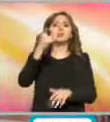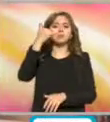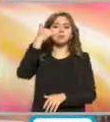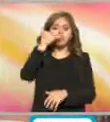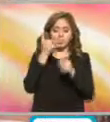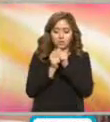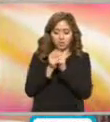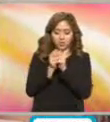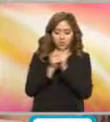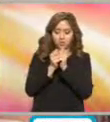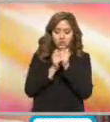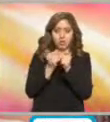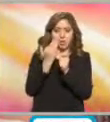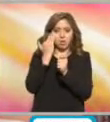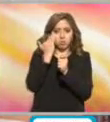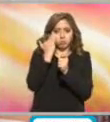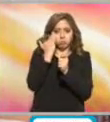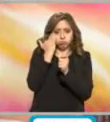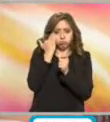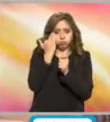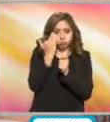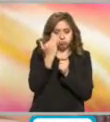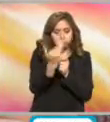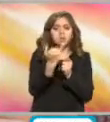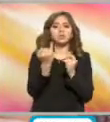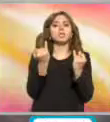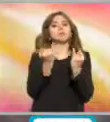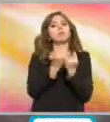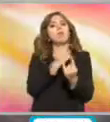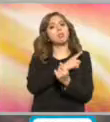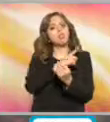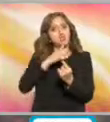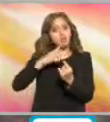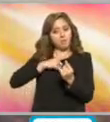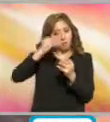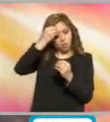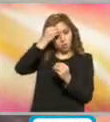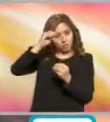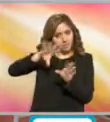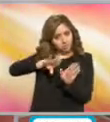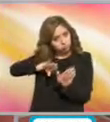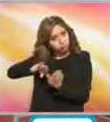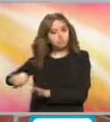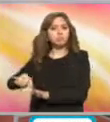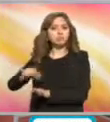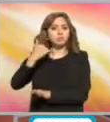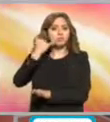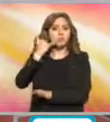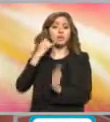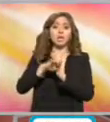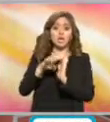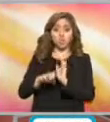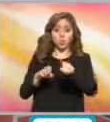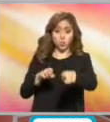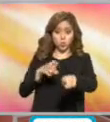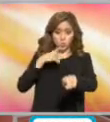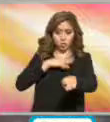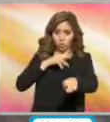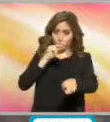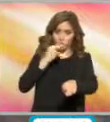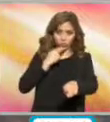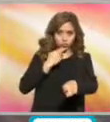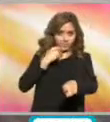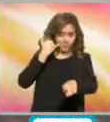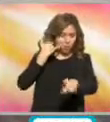no abandonamos nuestro teléfono. Esto también tiene que salir de este... Es muy importante. Sí, al cajón el celular, claro. ¿no? Ni tú, ¿no? Porque en muchas ocasiones